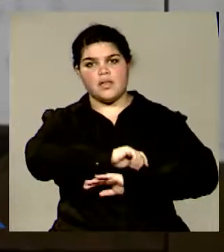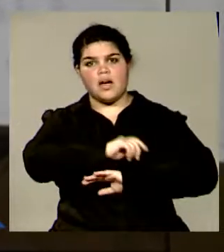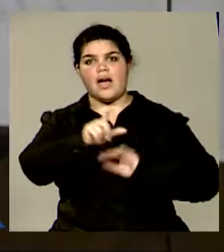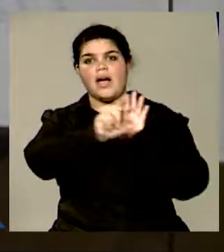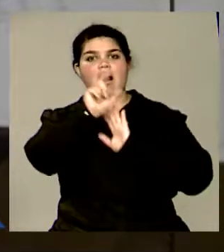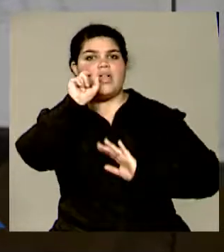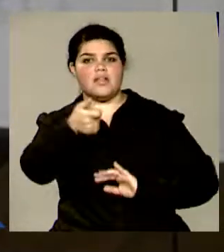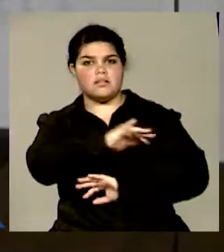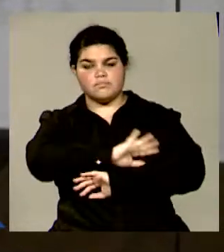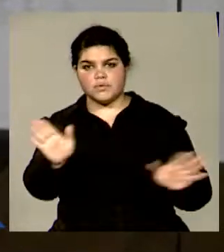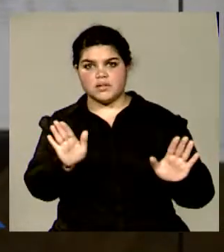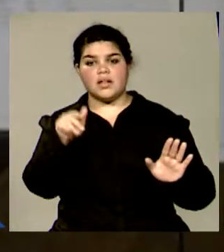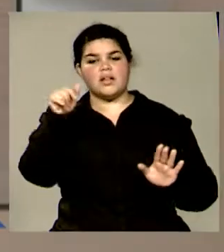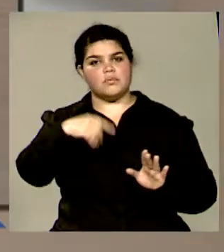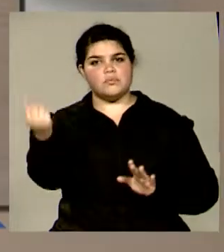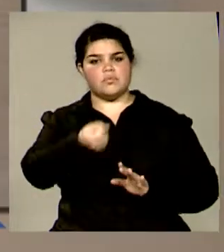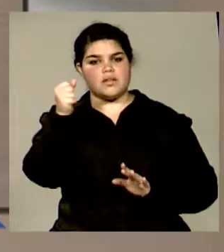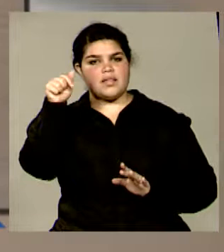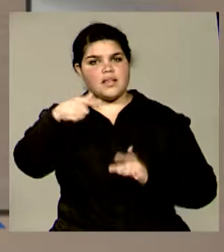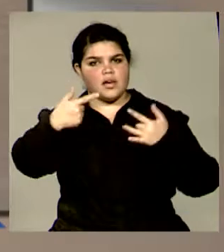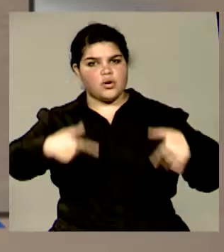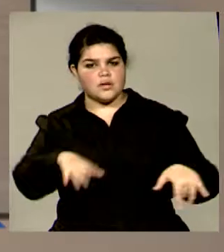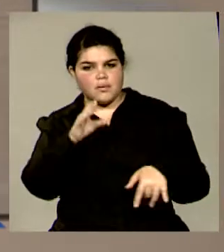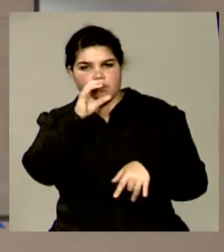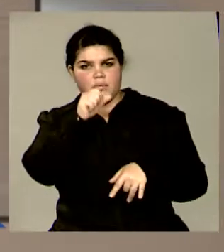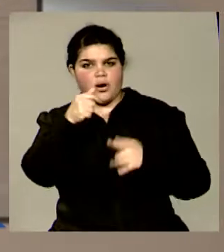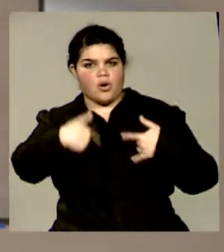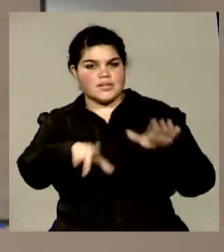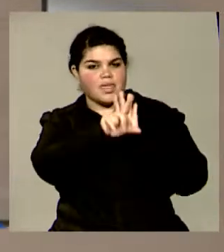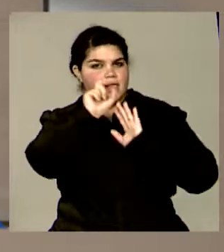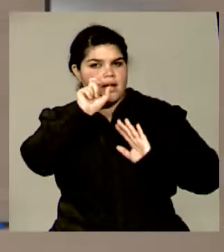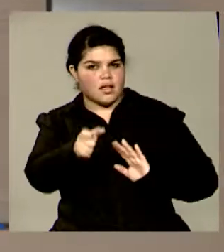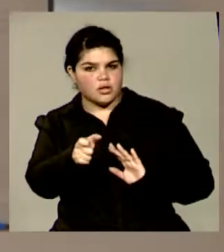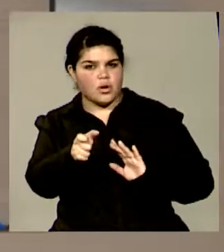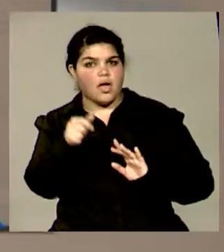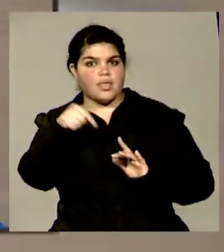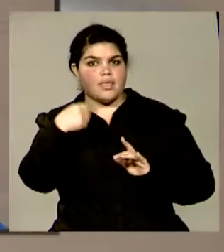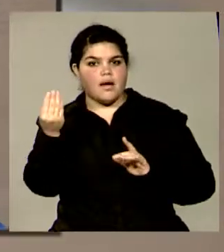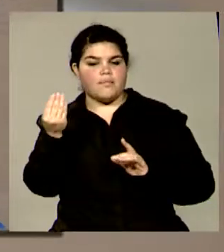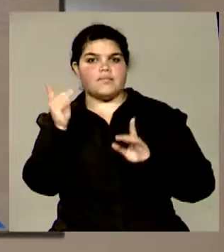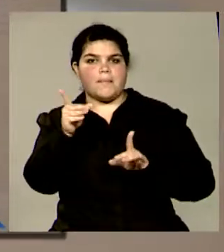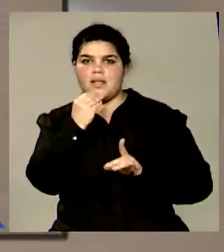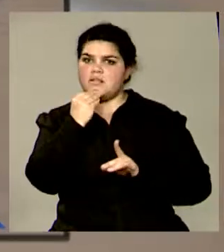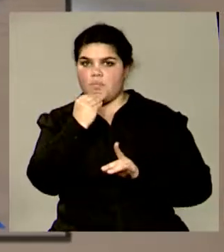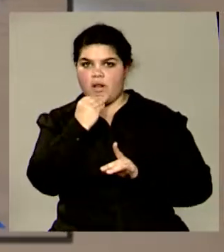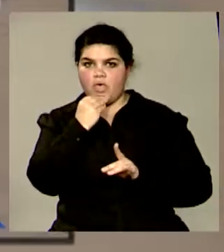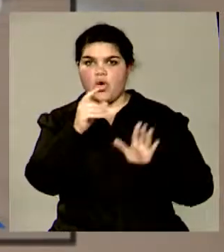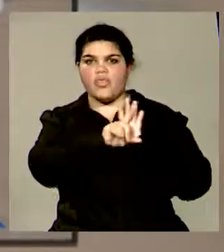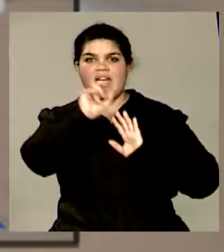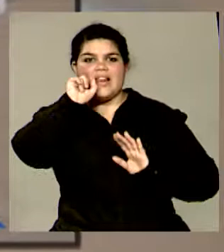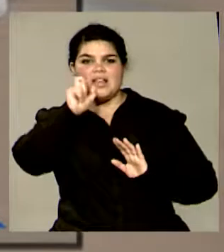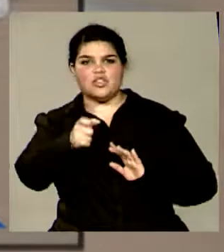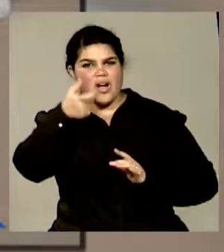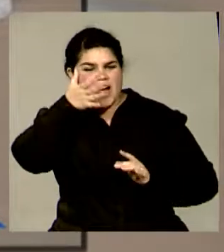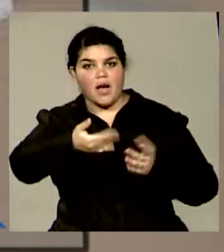sobre estas actividades que esconden detrás de esos delitos aún más graves como el narcotráfico. Se está